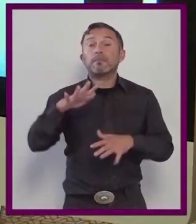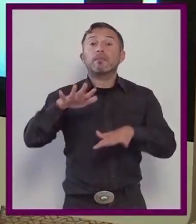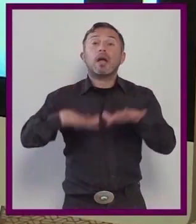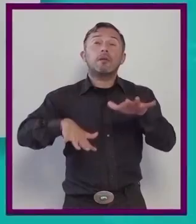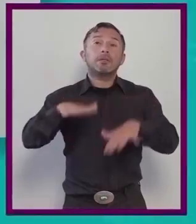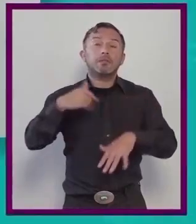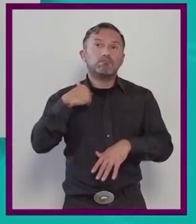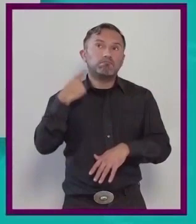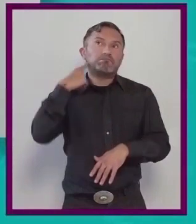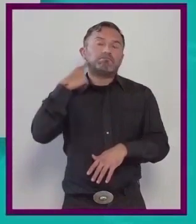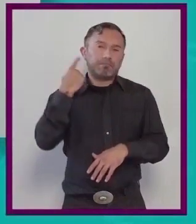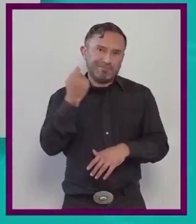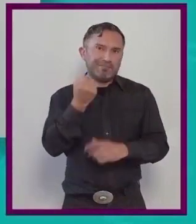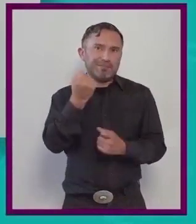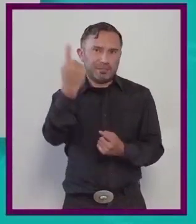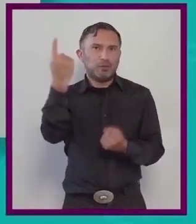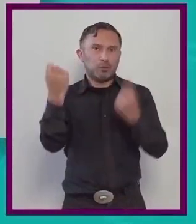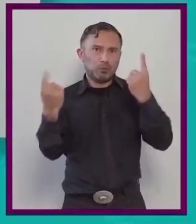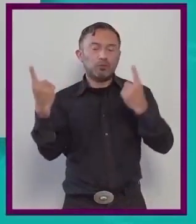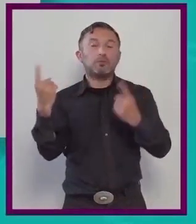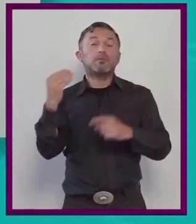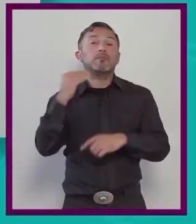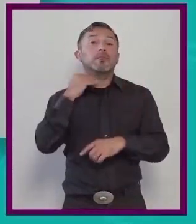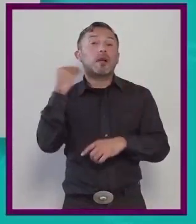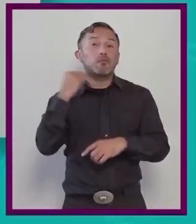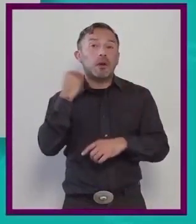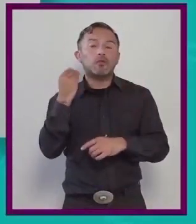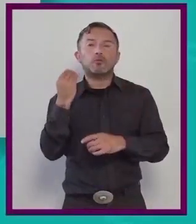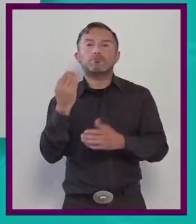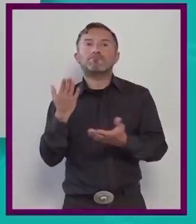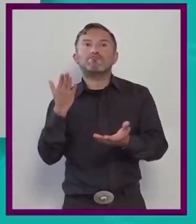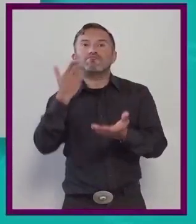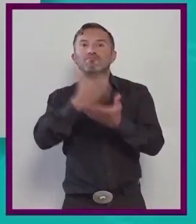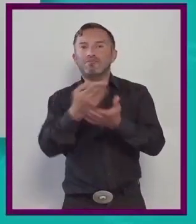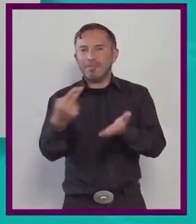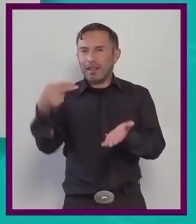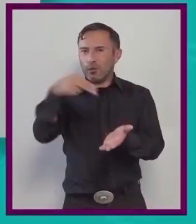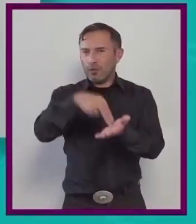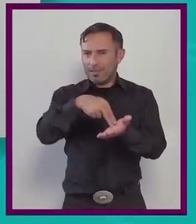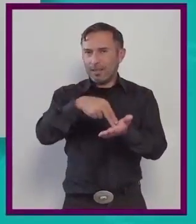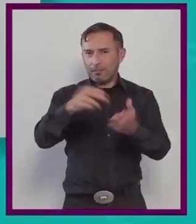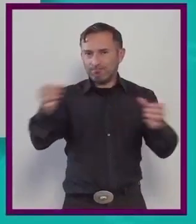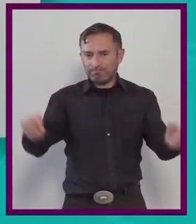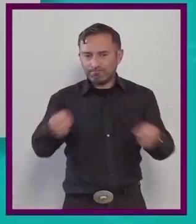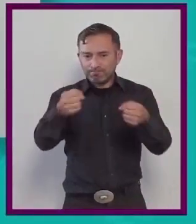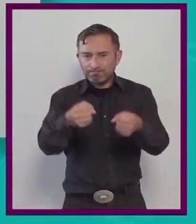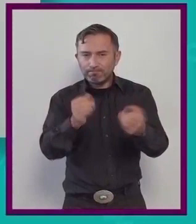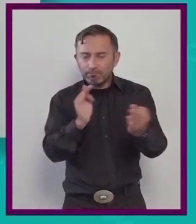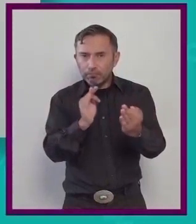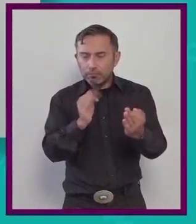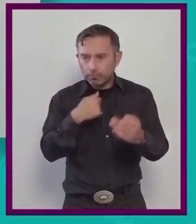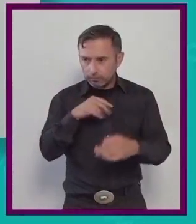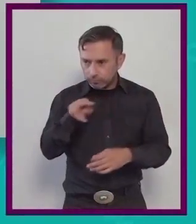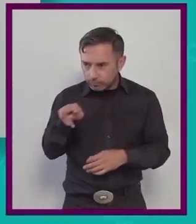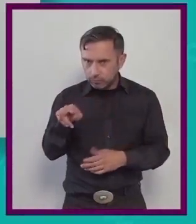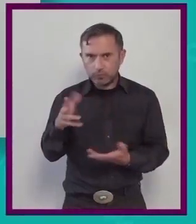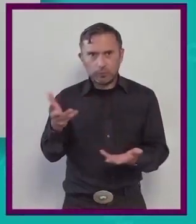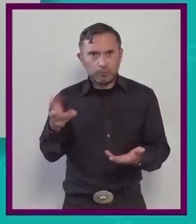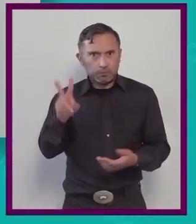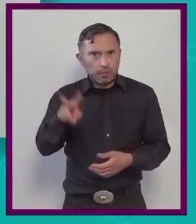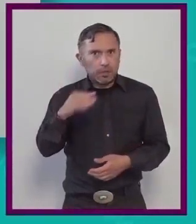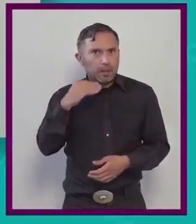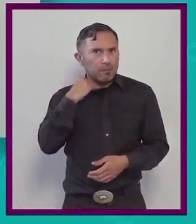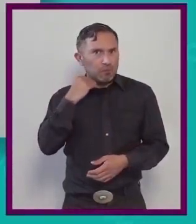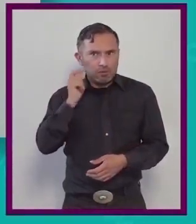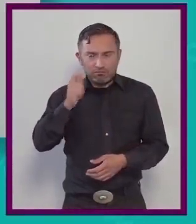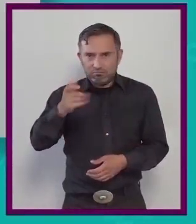proceso penal. Ya han habido casos que se han presentado abogados dentro de las audiencias que se llegan a celebrar y